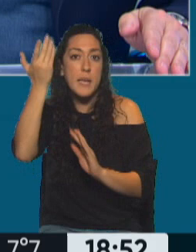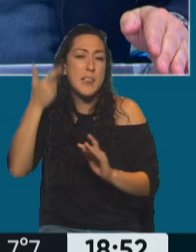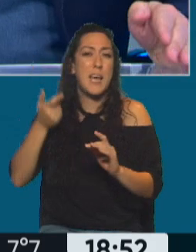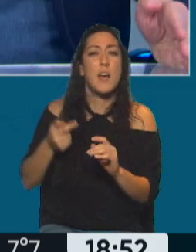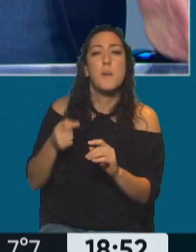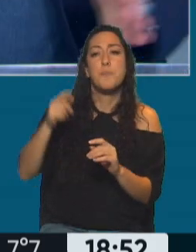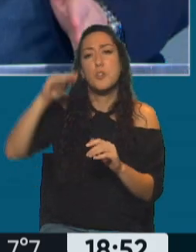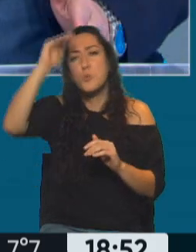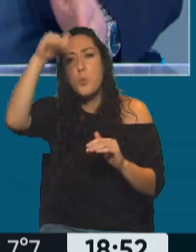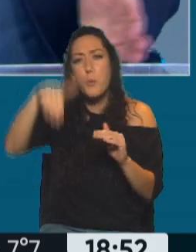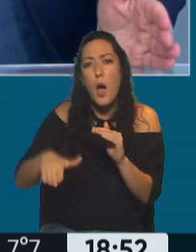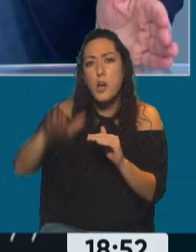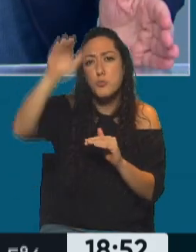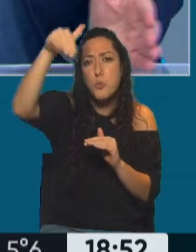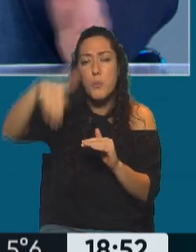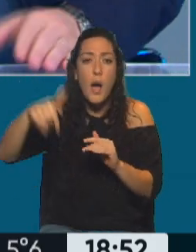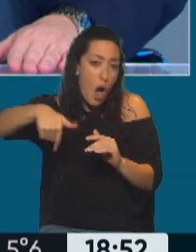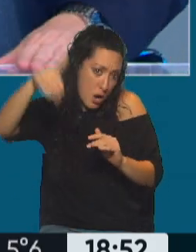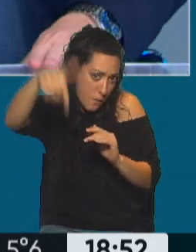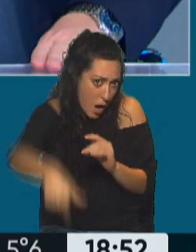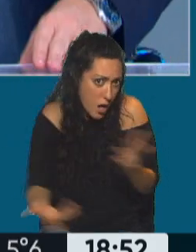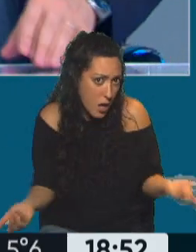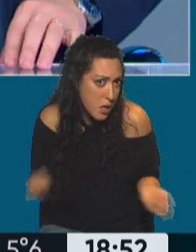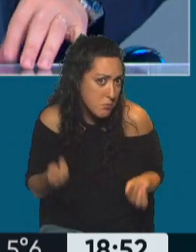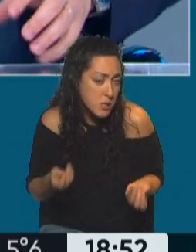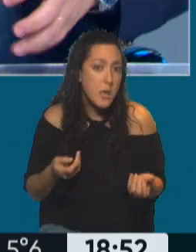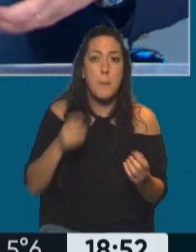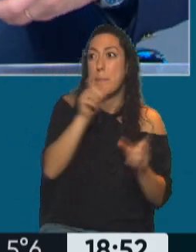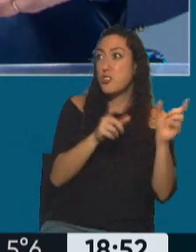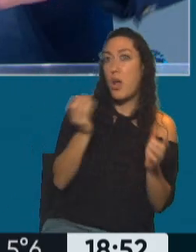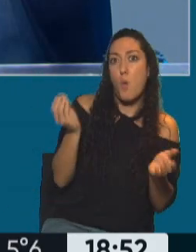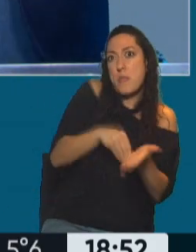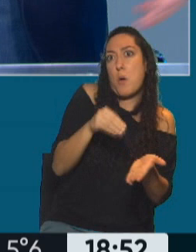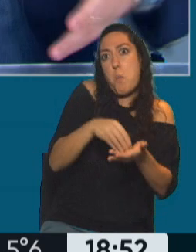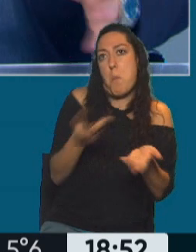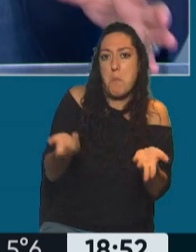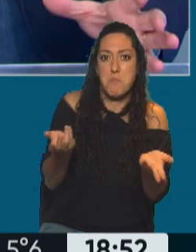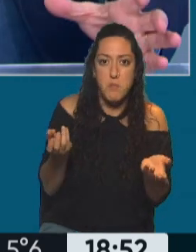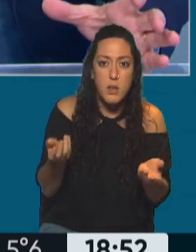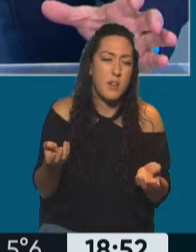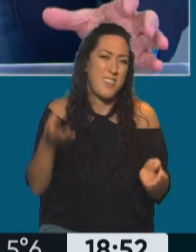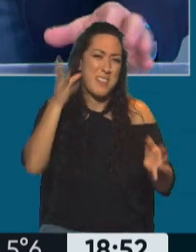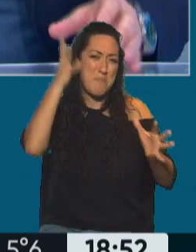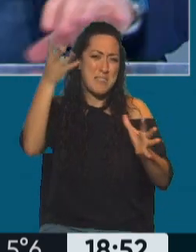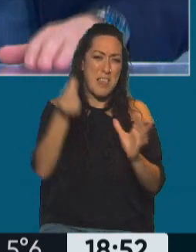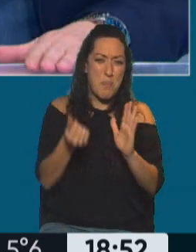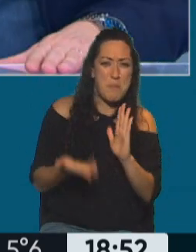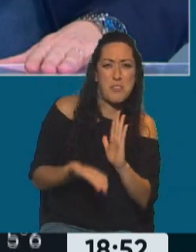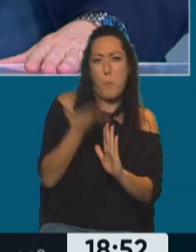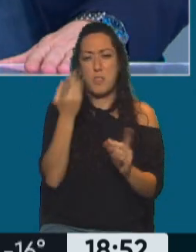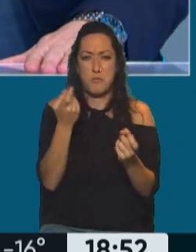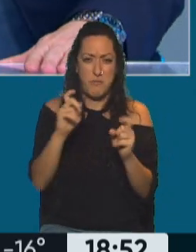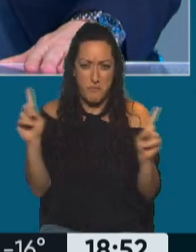subió bajó hoy bajó nuevamente remarcó remarcó no y está claro que no hay ninguna razón para semejante volatilidad y o puede haber